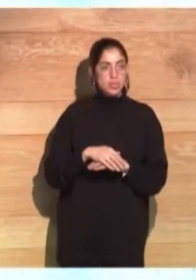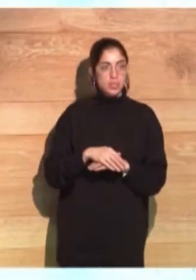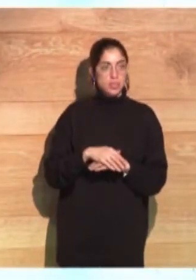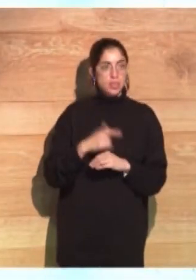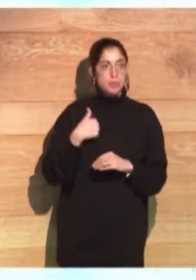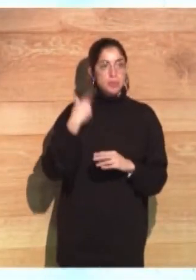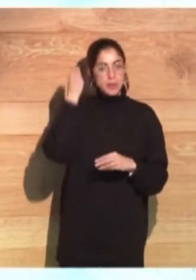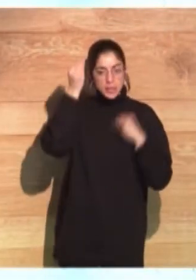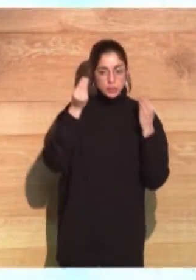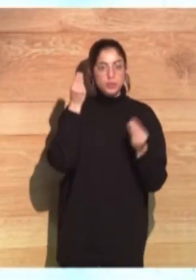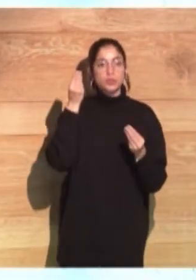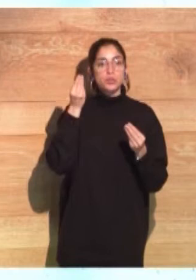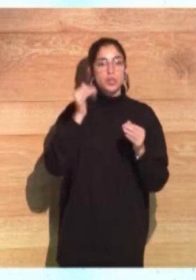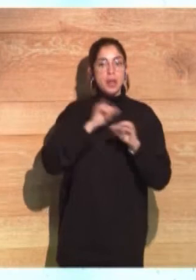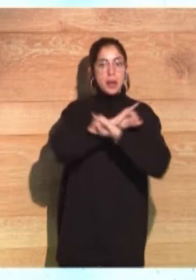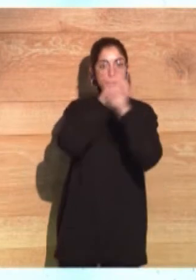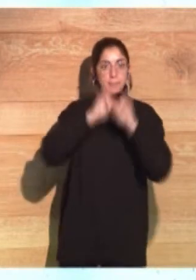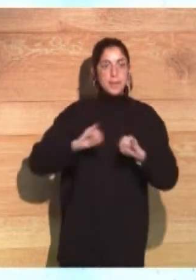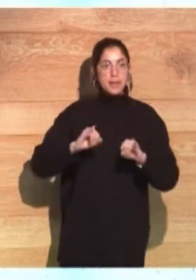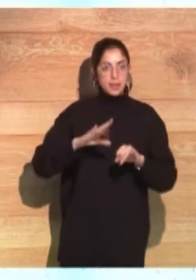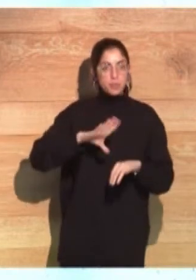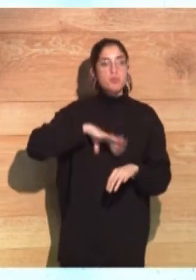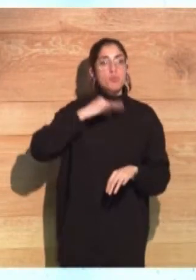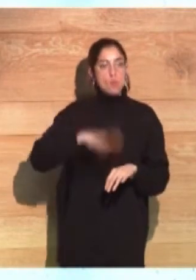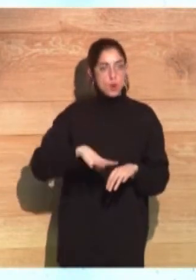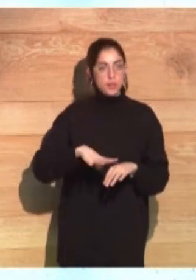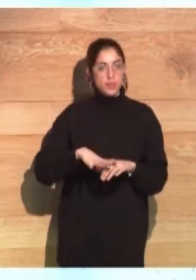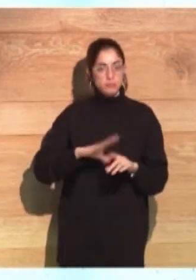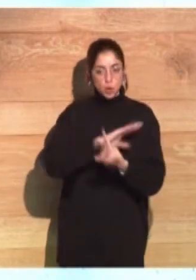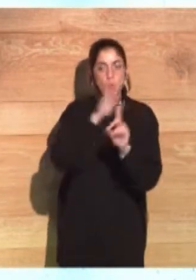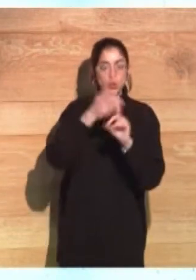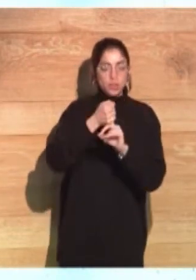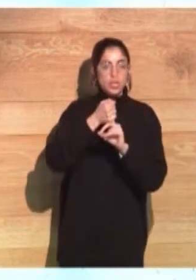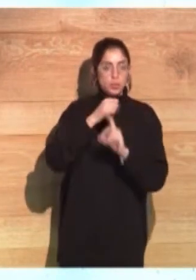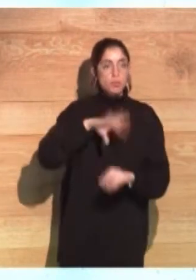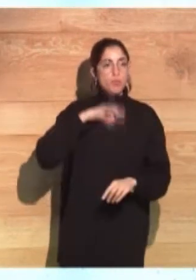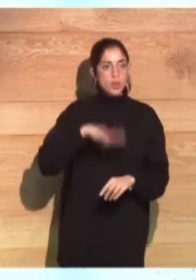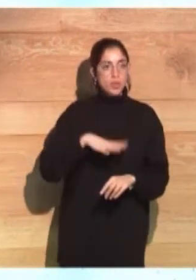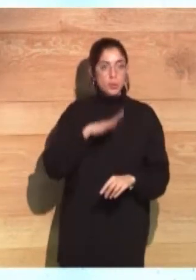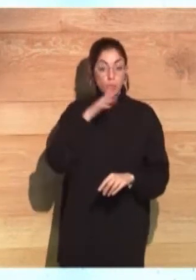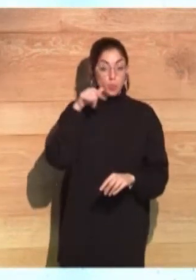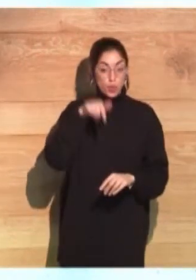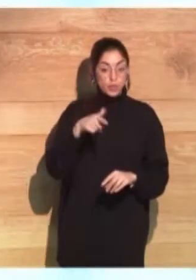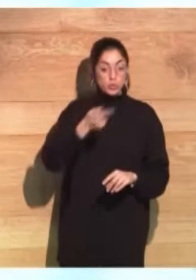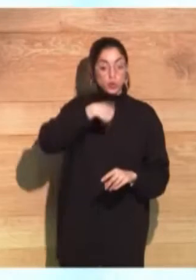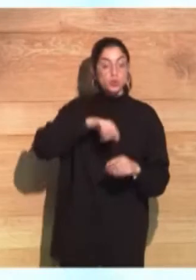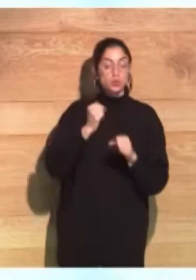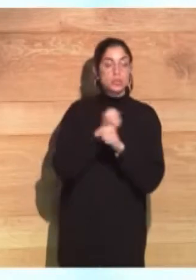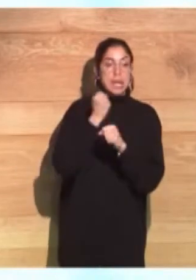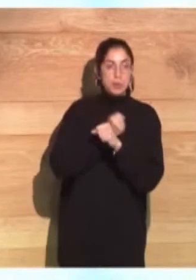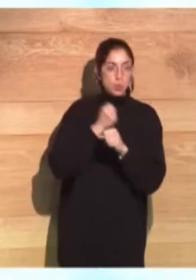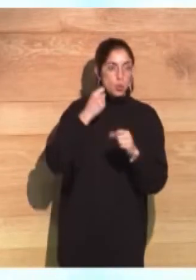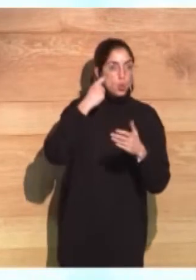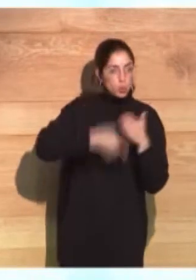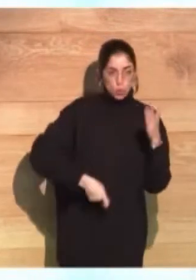Creo que la paz es posible y por eso estamos trabajando tan duro